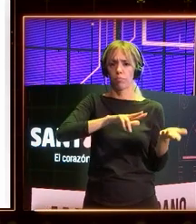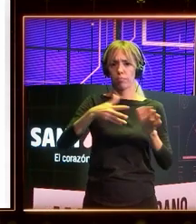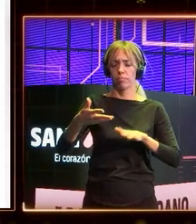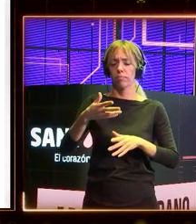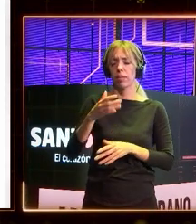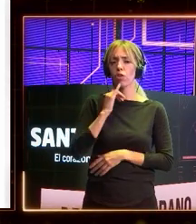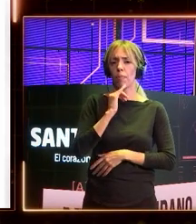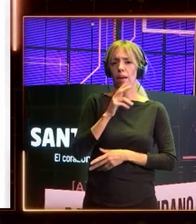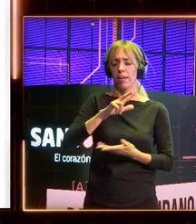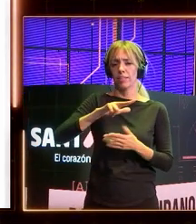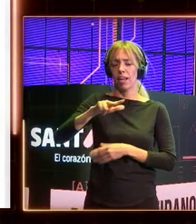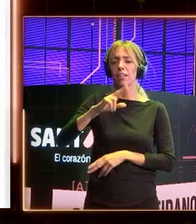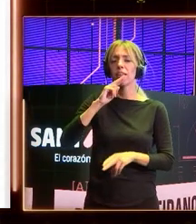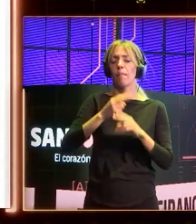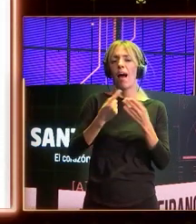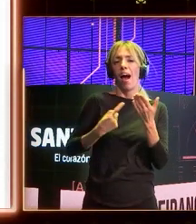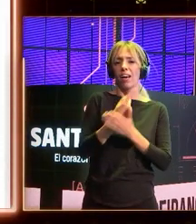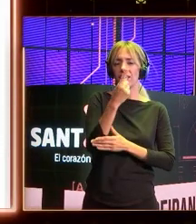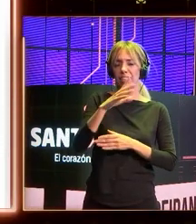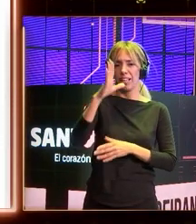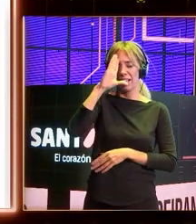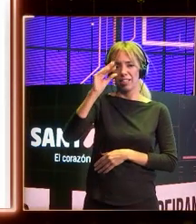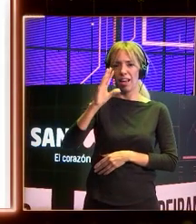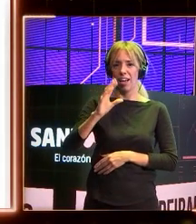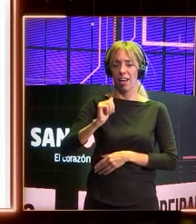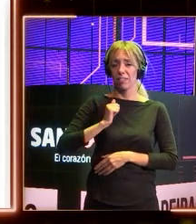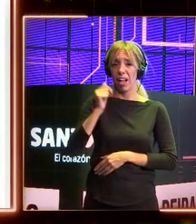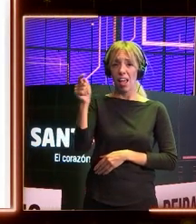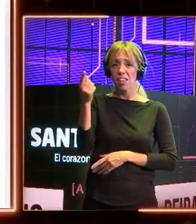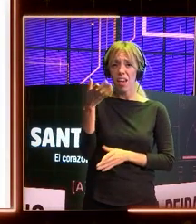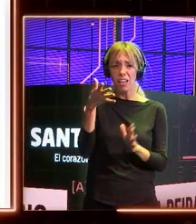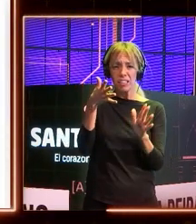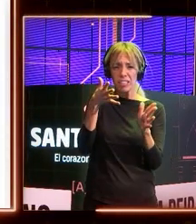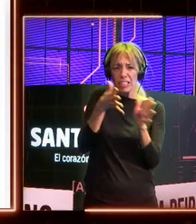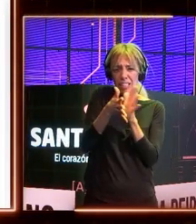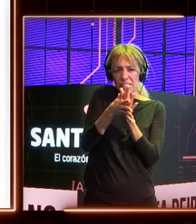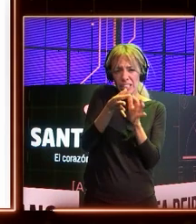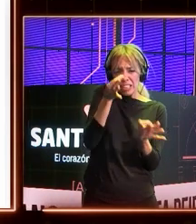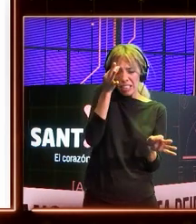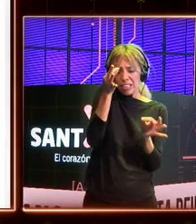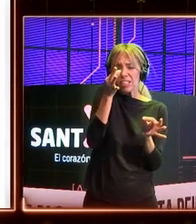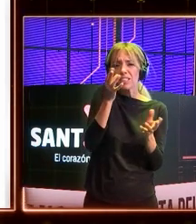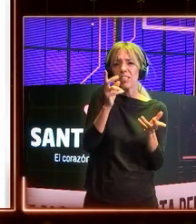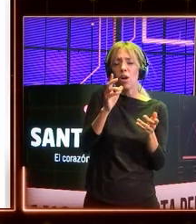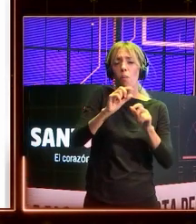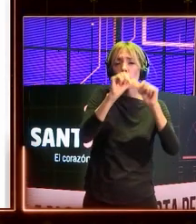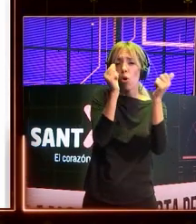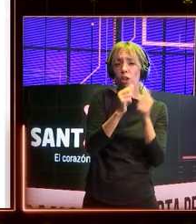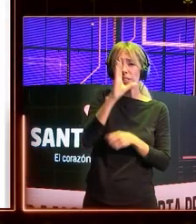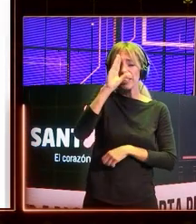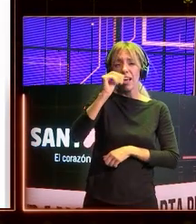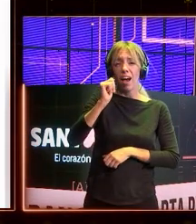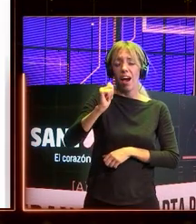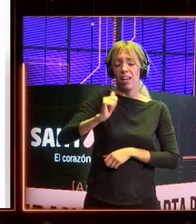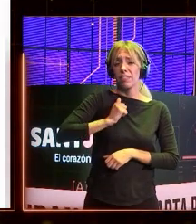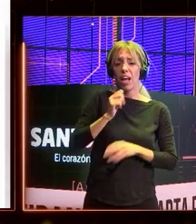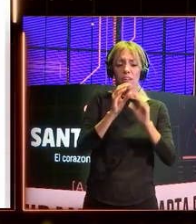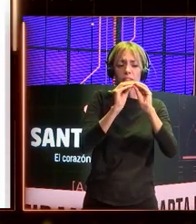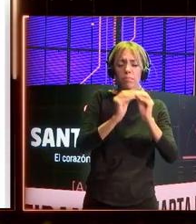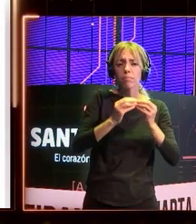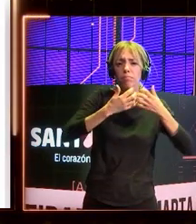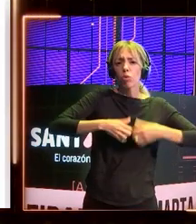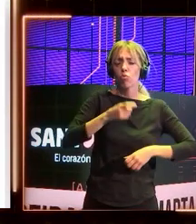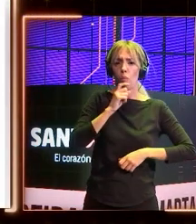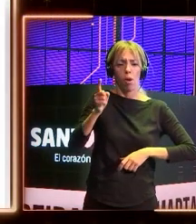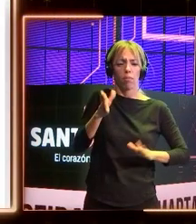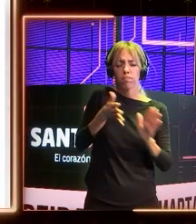llama Atlas de una inteligencia artificial, que despieza literalmente cómo se fabrica un modelo generativo de inteligencia artificial. Aaron Benanoff